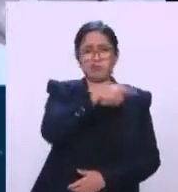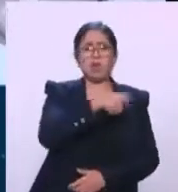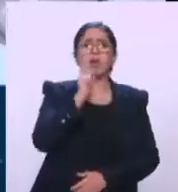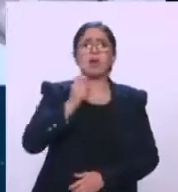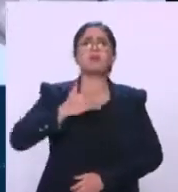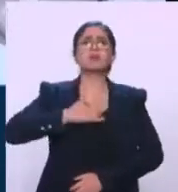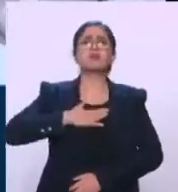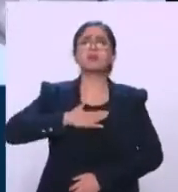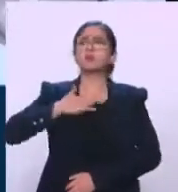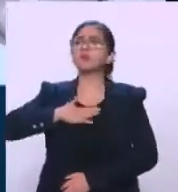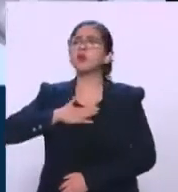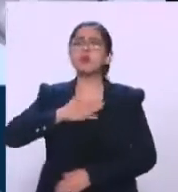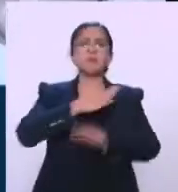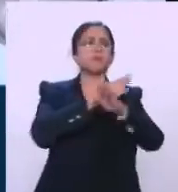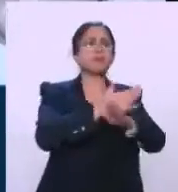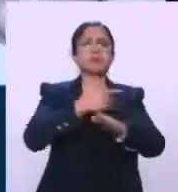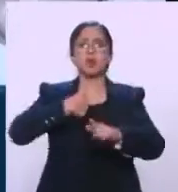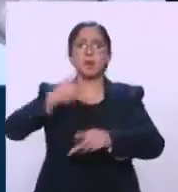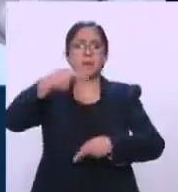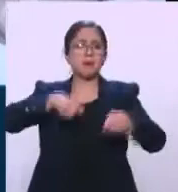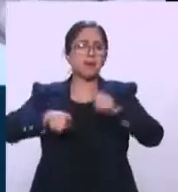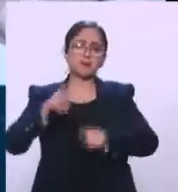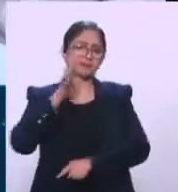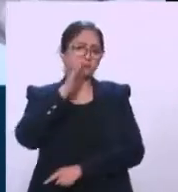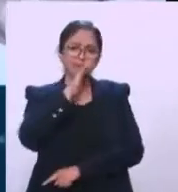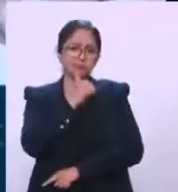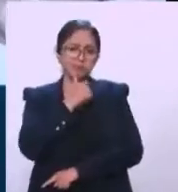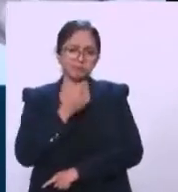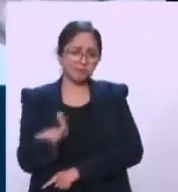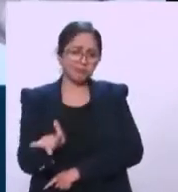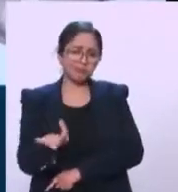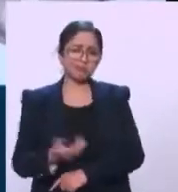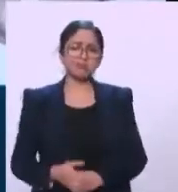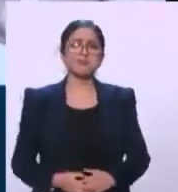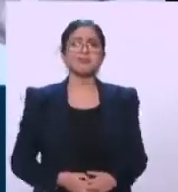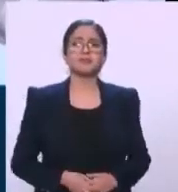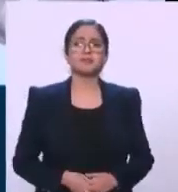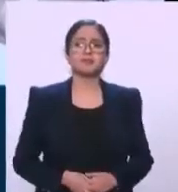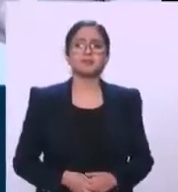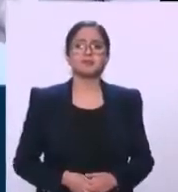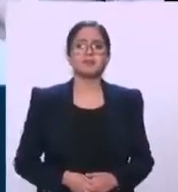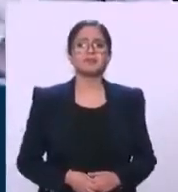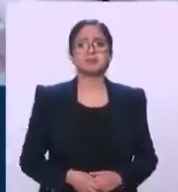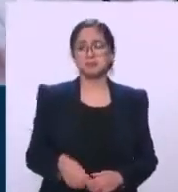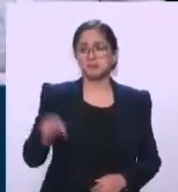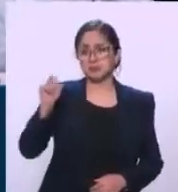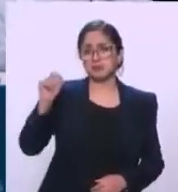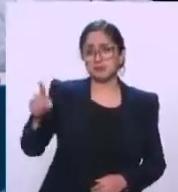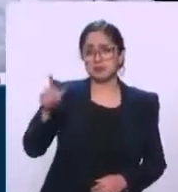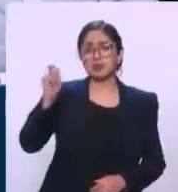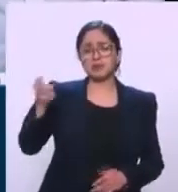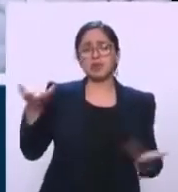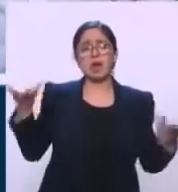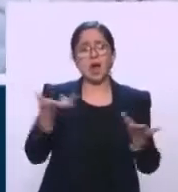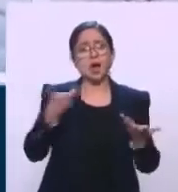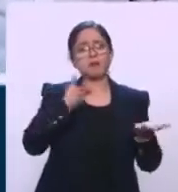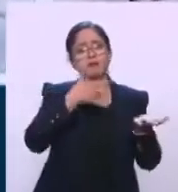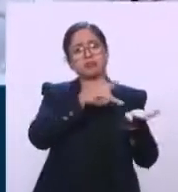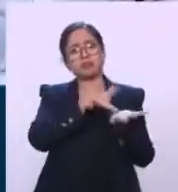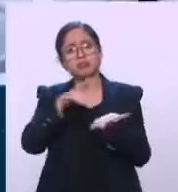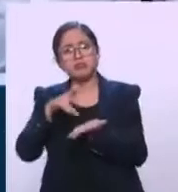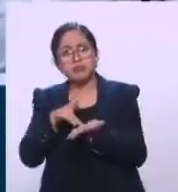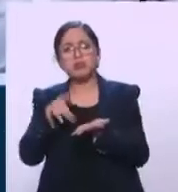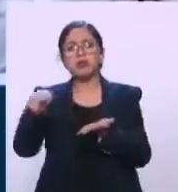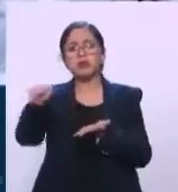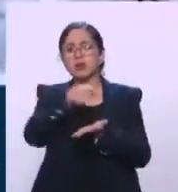De una decisión cargada. Pues sí, porque ellos finalmente responden también a ciertos intereses que tienen que ver